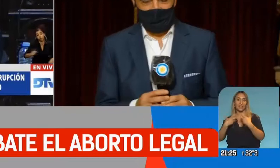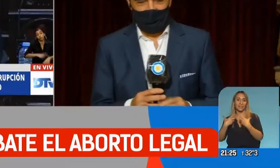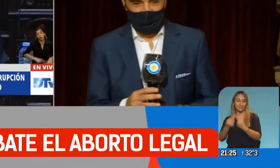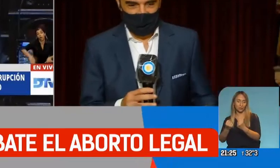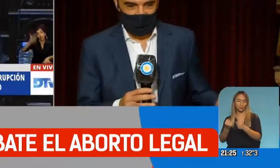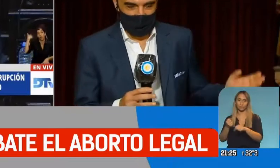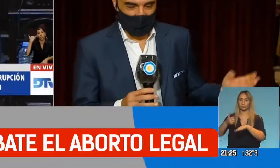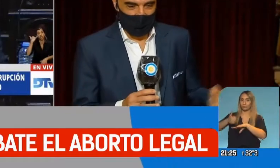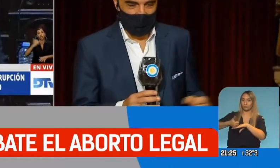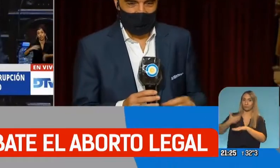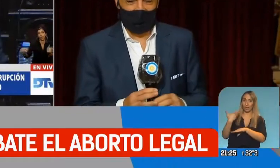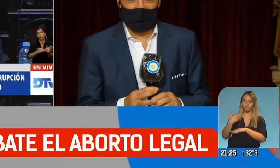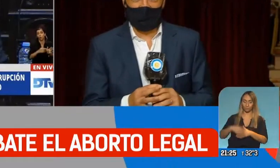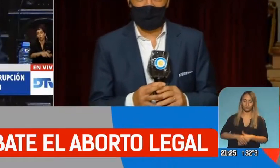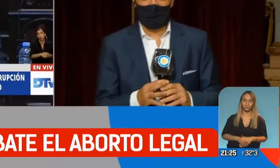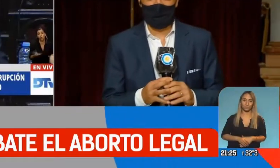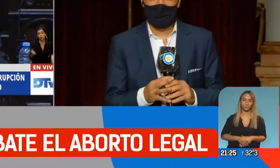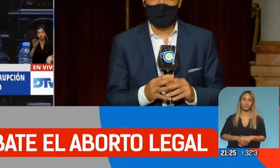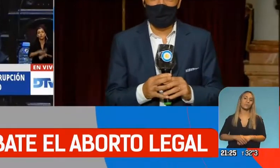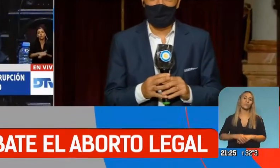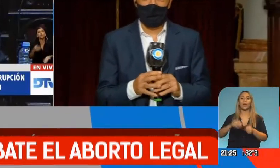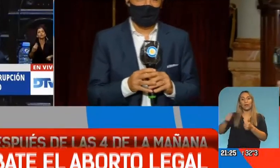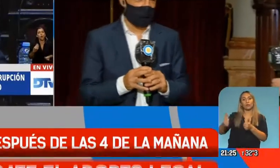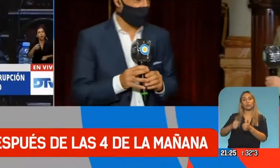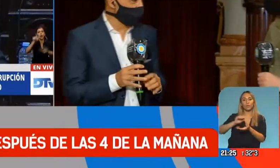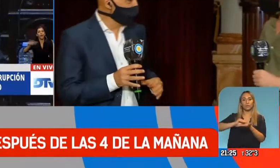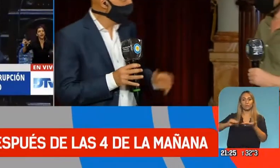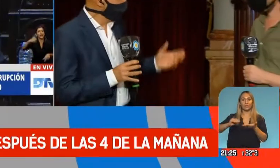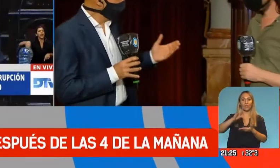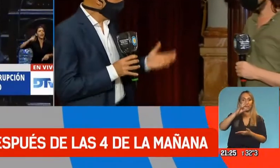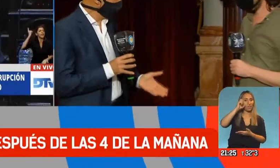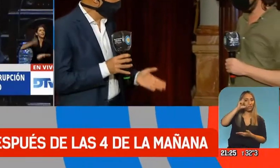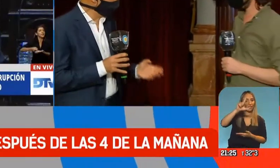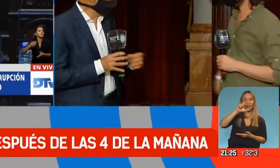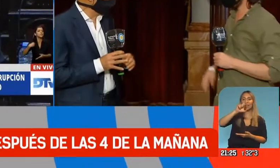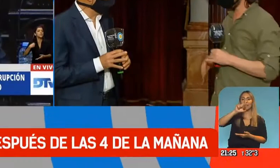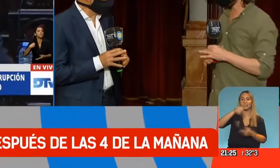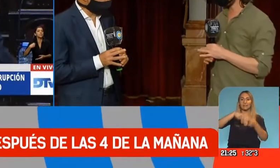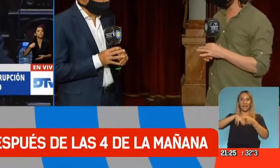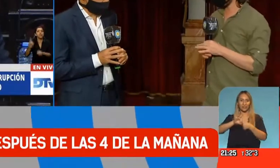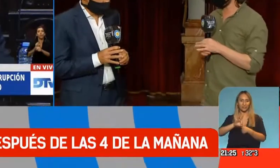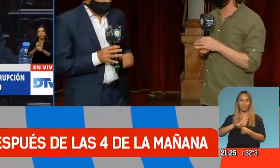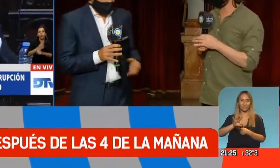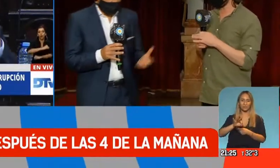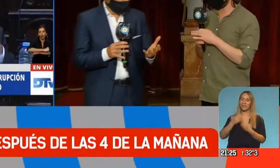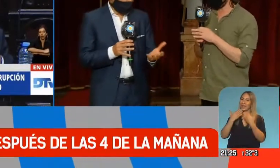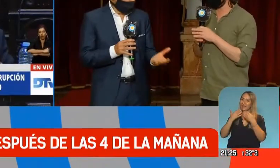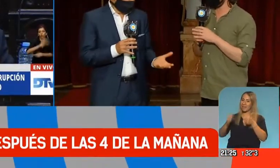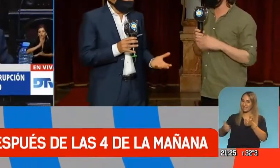así es me acompaña el diputado nicolás del caño y con las gracias